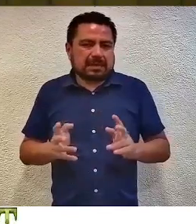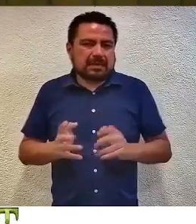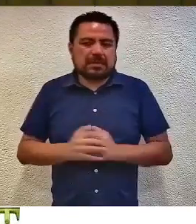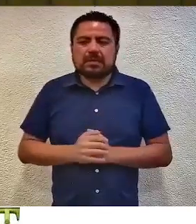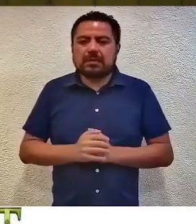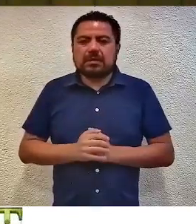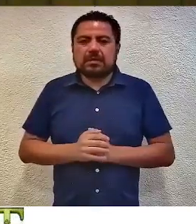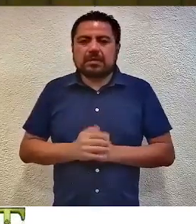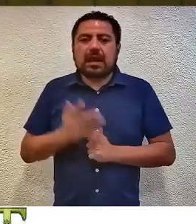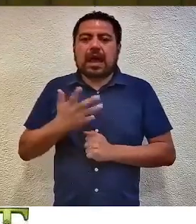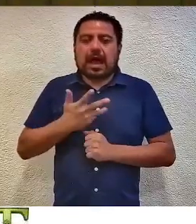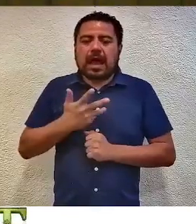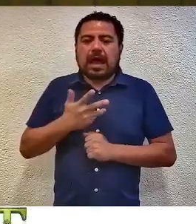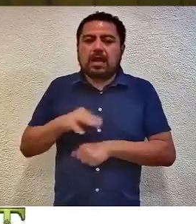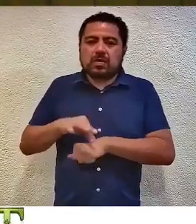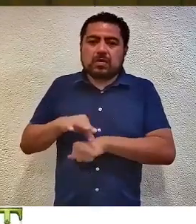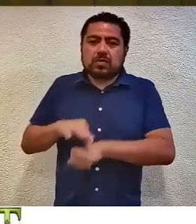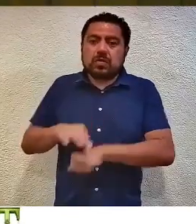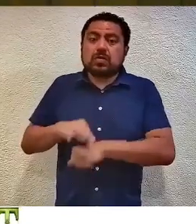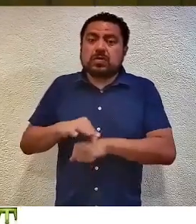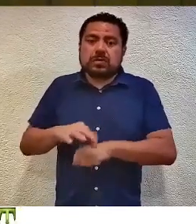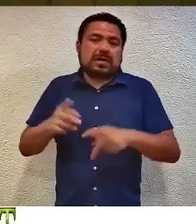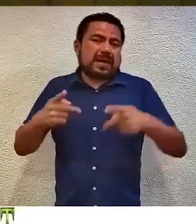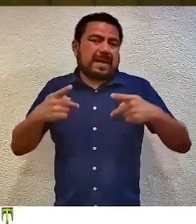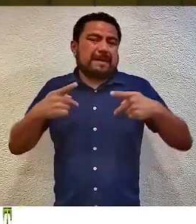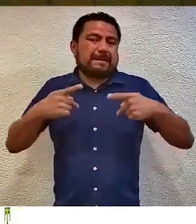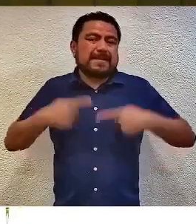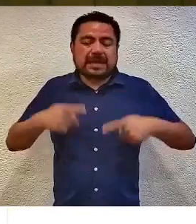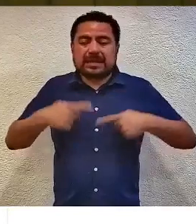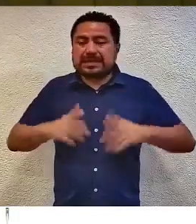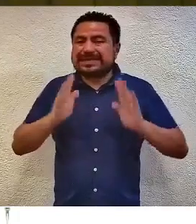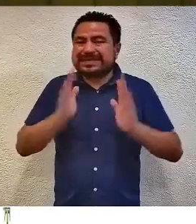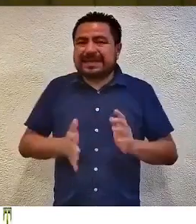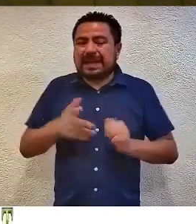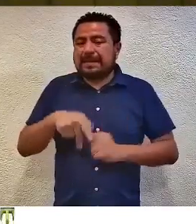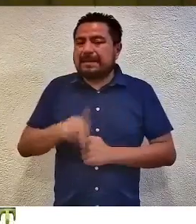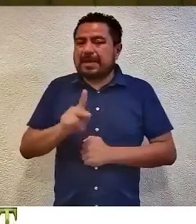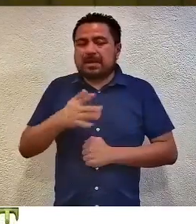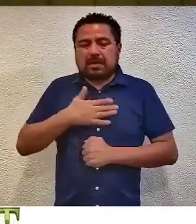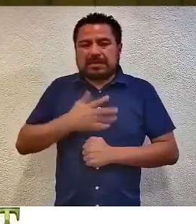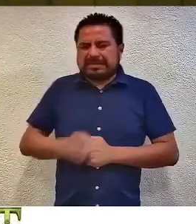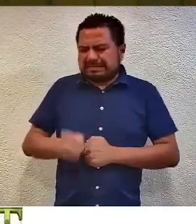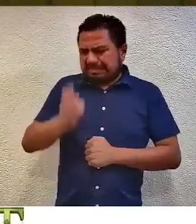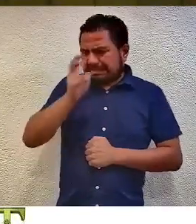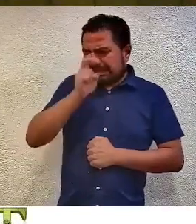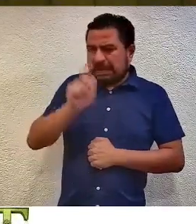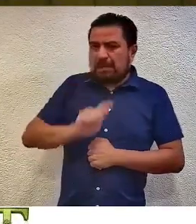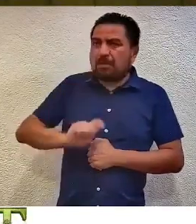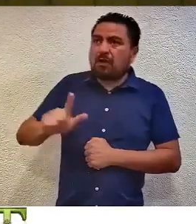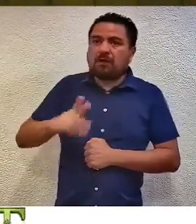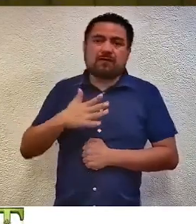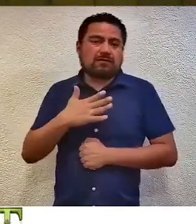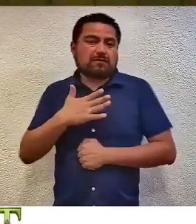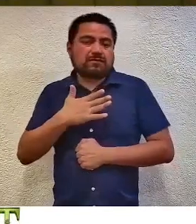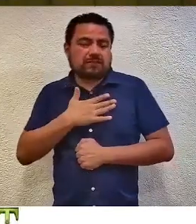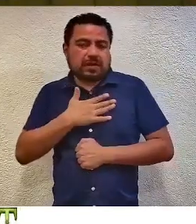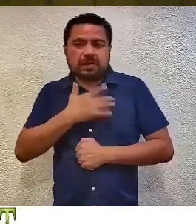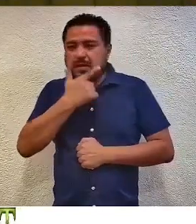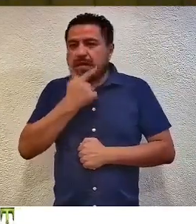Tengo su testimonio y por cuestiones estrictamente profesionales y de